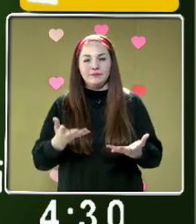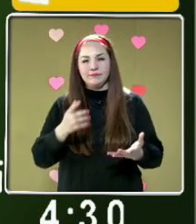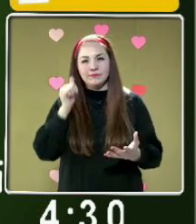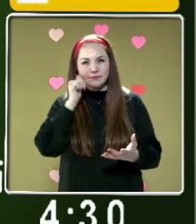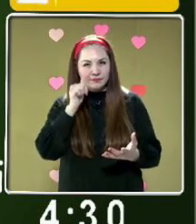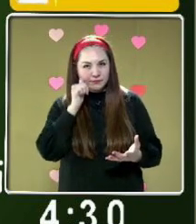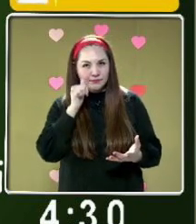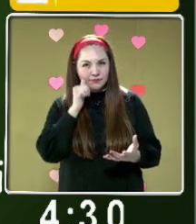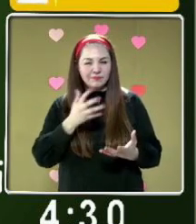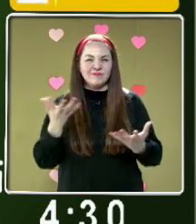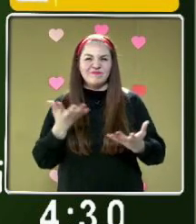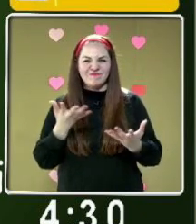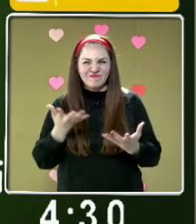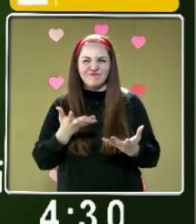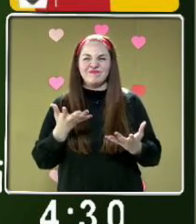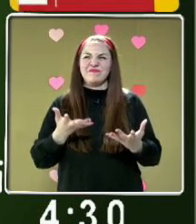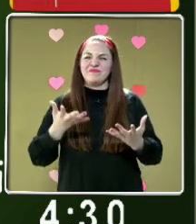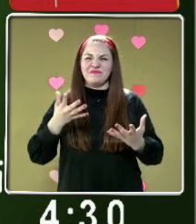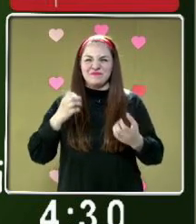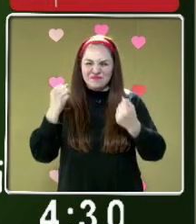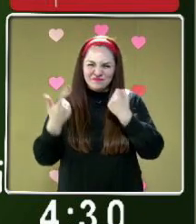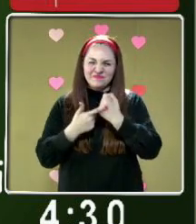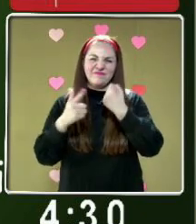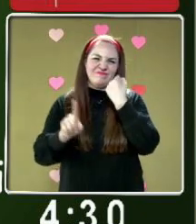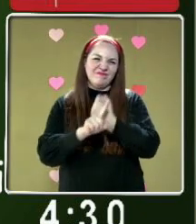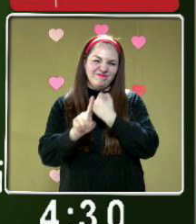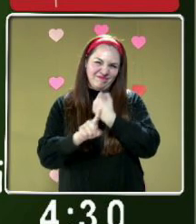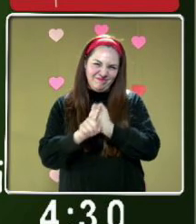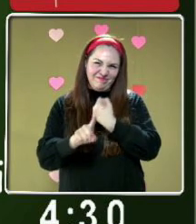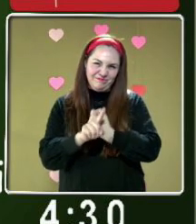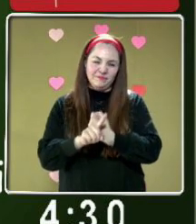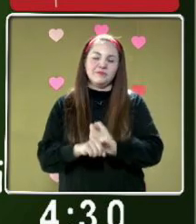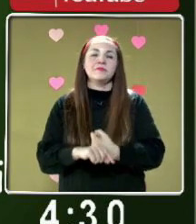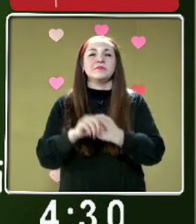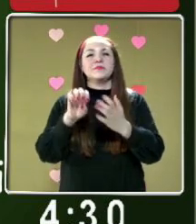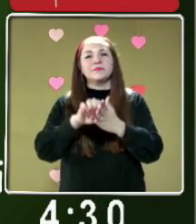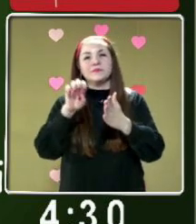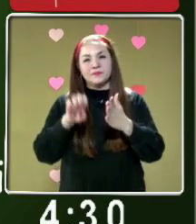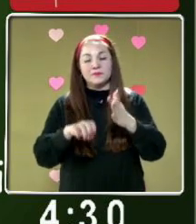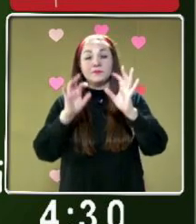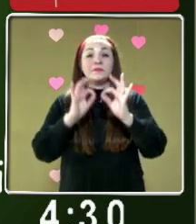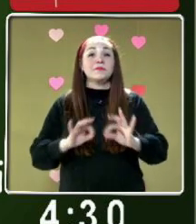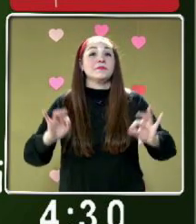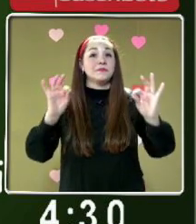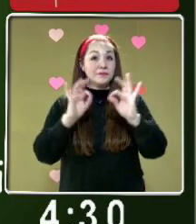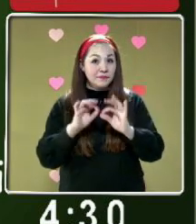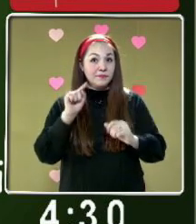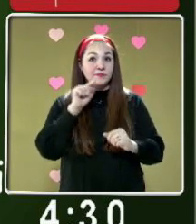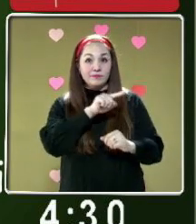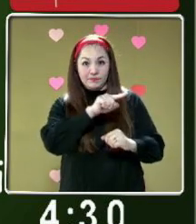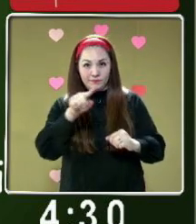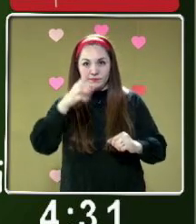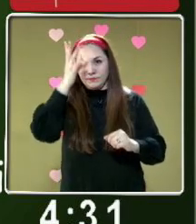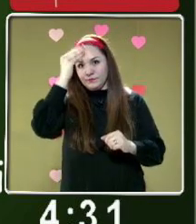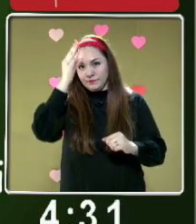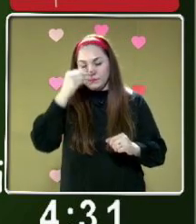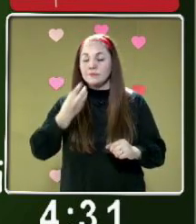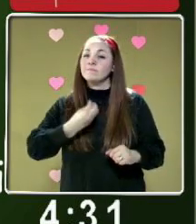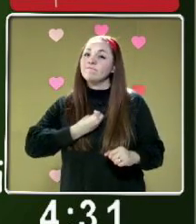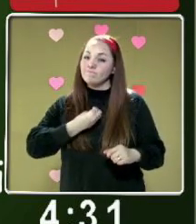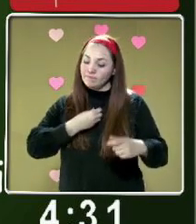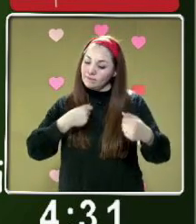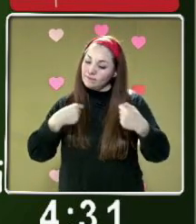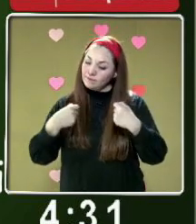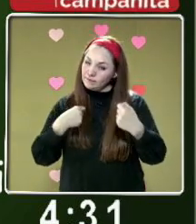enfrente, hacerle frente a una circunstancia. Okay. ¿Qué es lo importante, maestra? Bueno, lo importante es que ustedes aprendan a regular